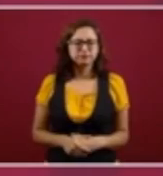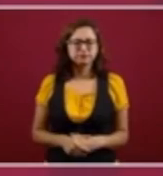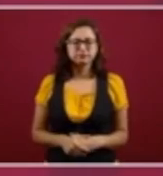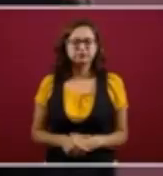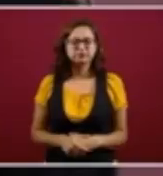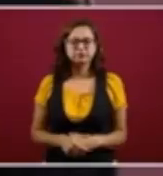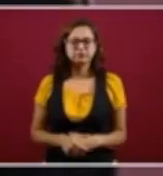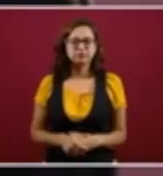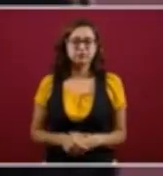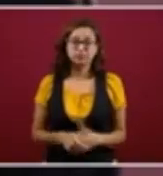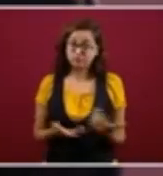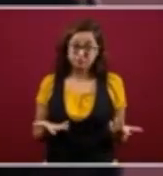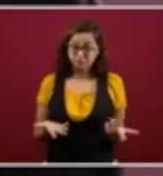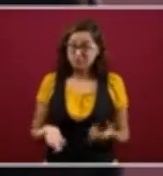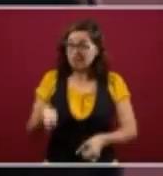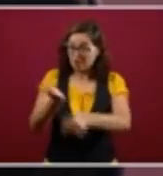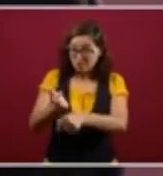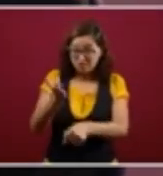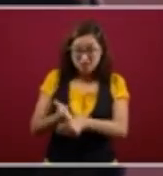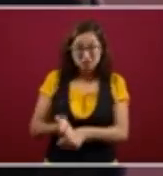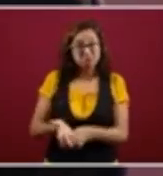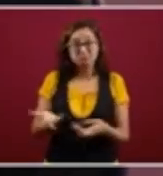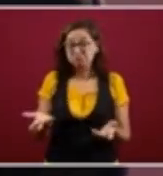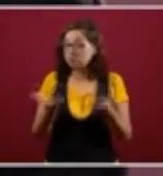hay desabasto,